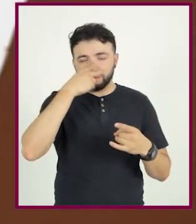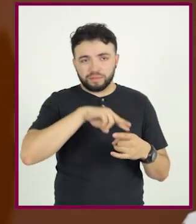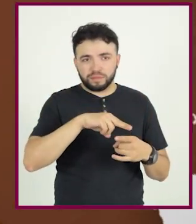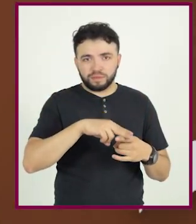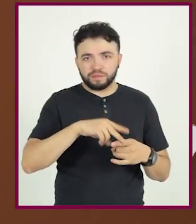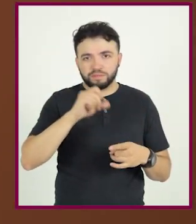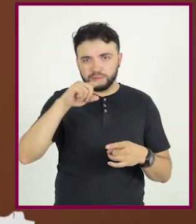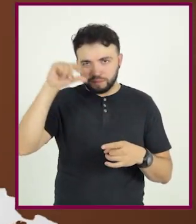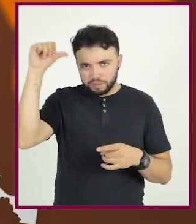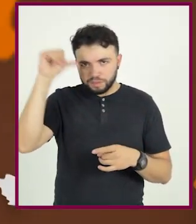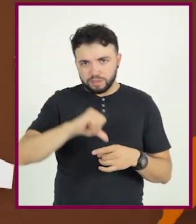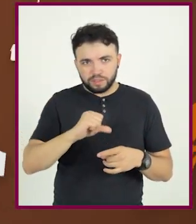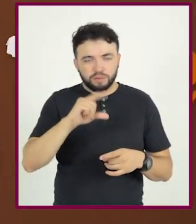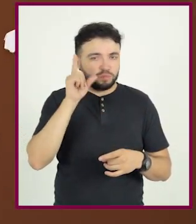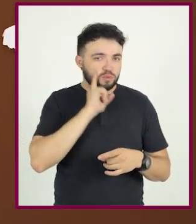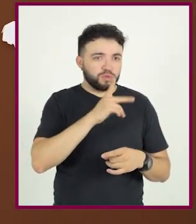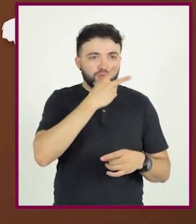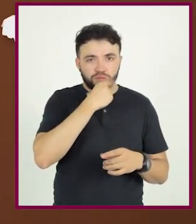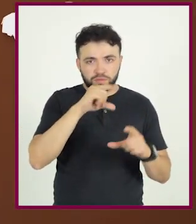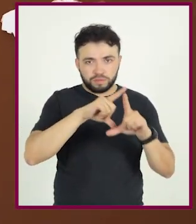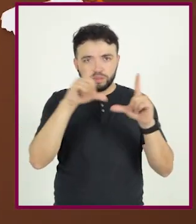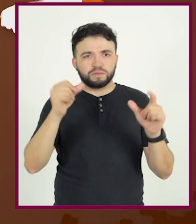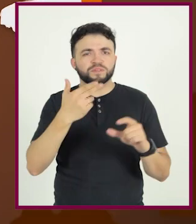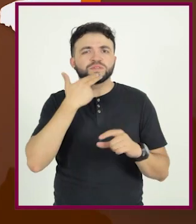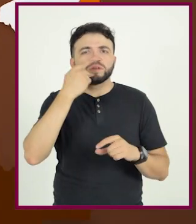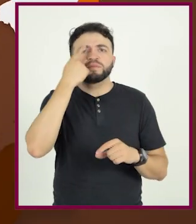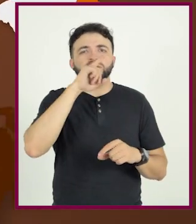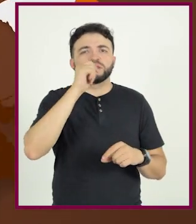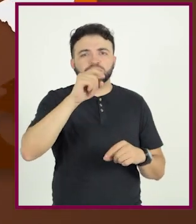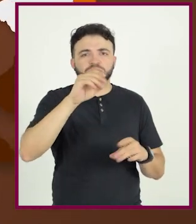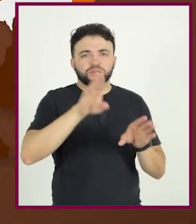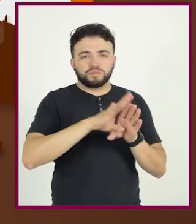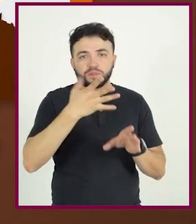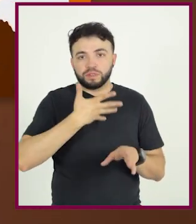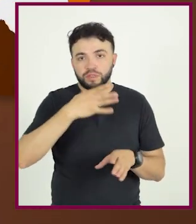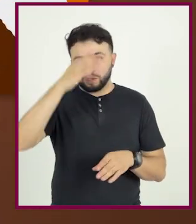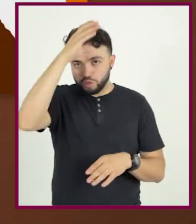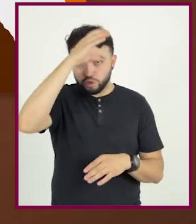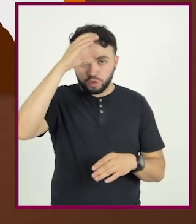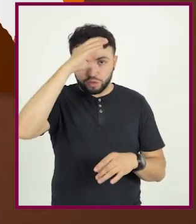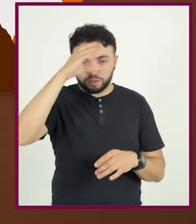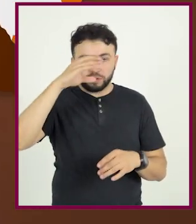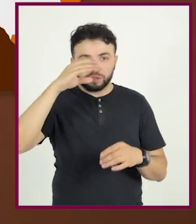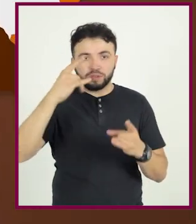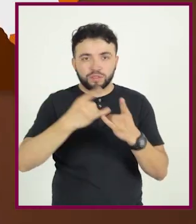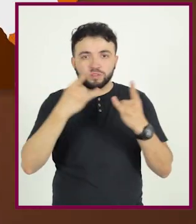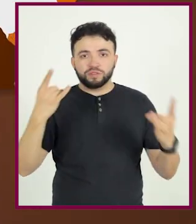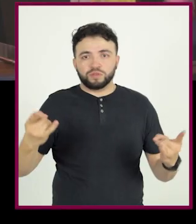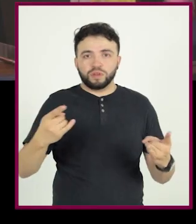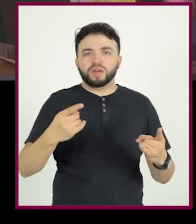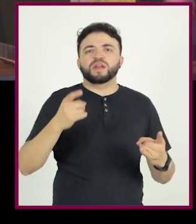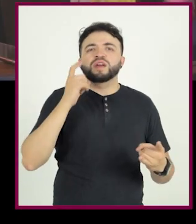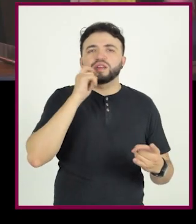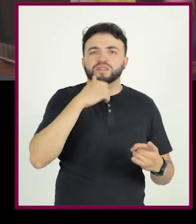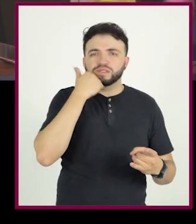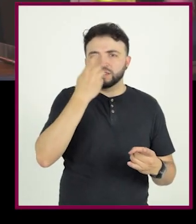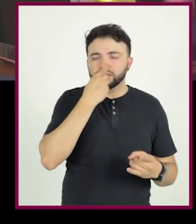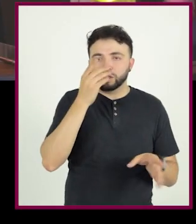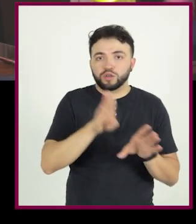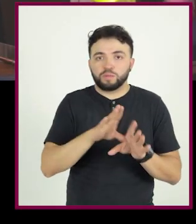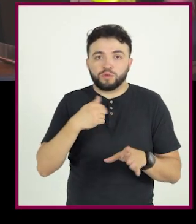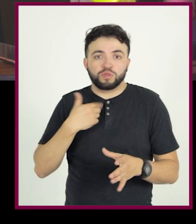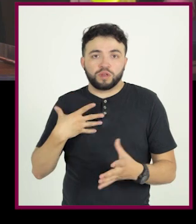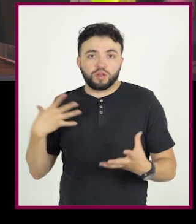Estudiar la historia de México a las y los estudiantes de nuestro país nos sirve para Tener conciencia histórica, la cual consiste